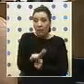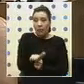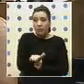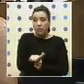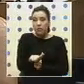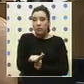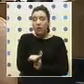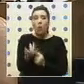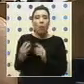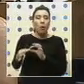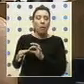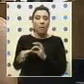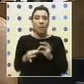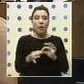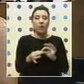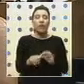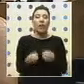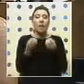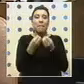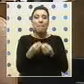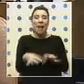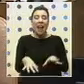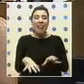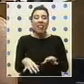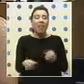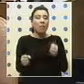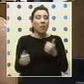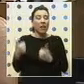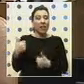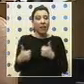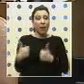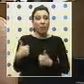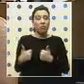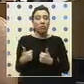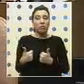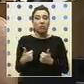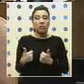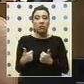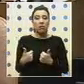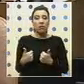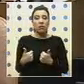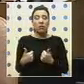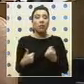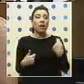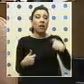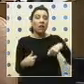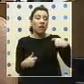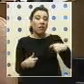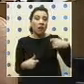una de las razones de la pérdida de competitividad es la carestía de la energía.